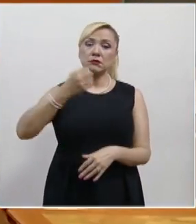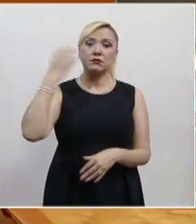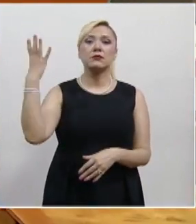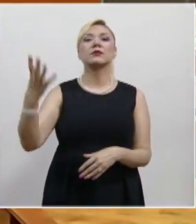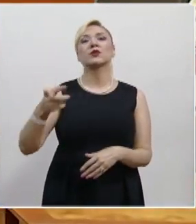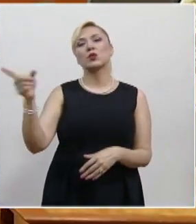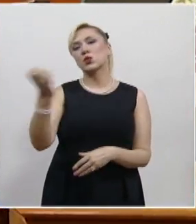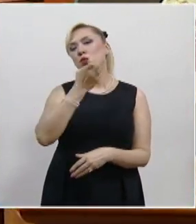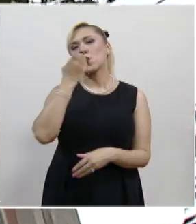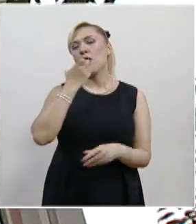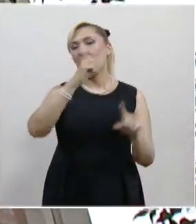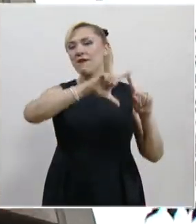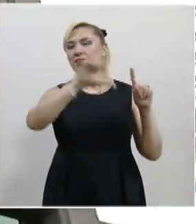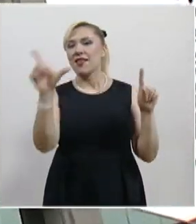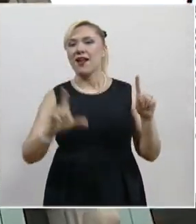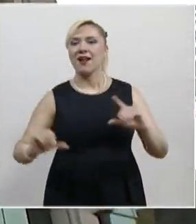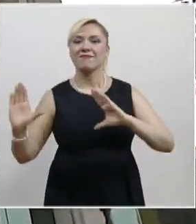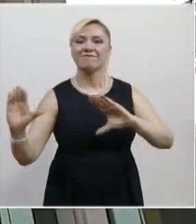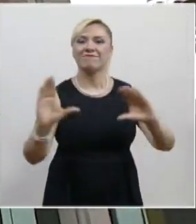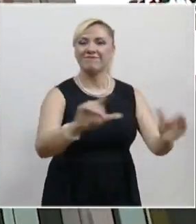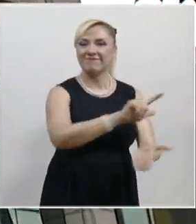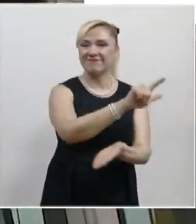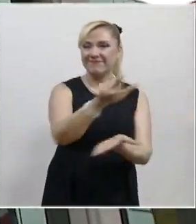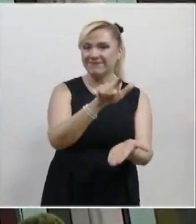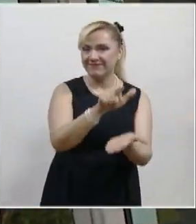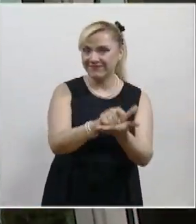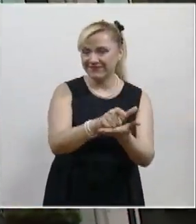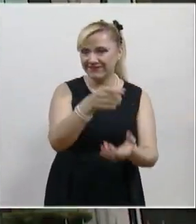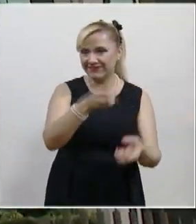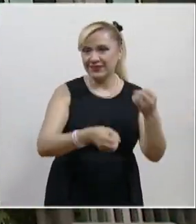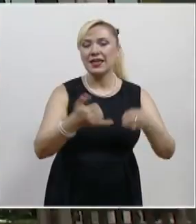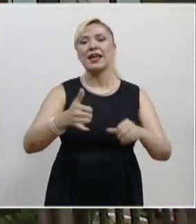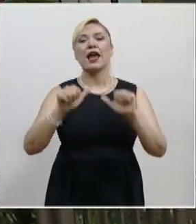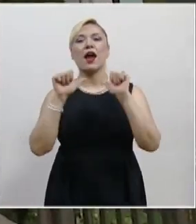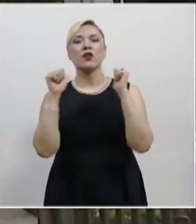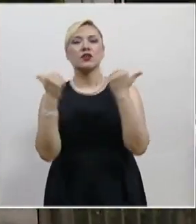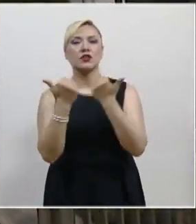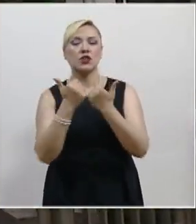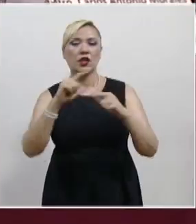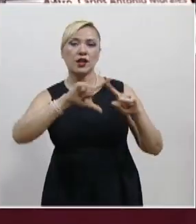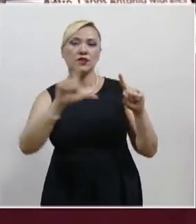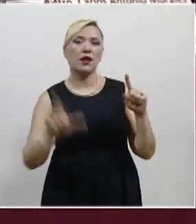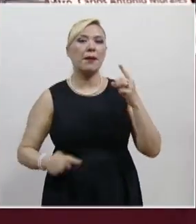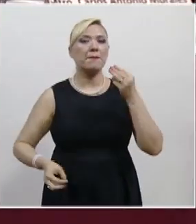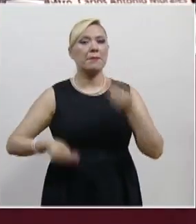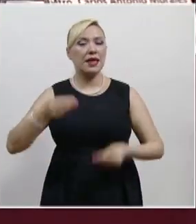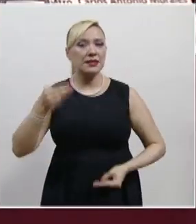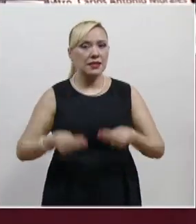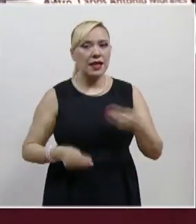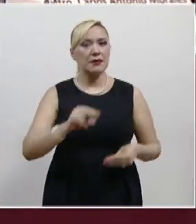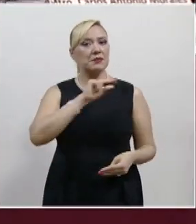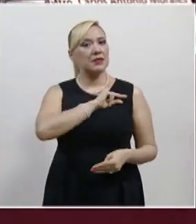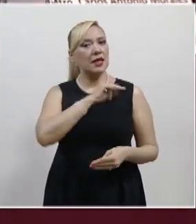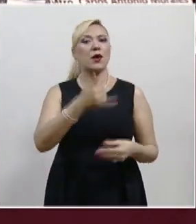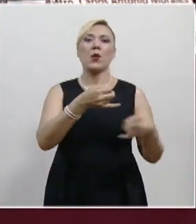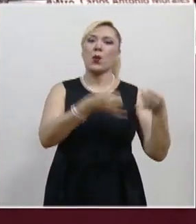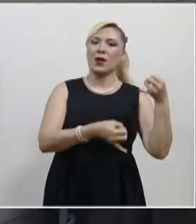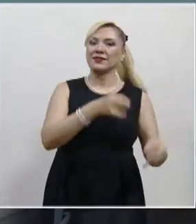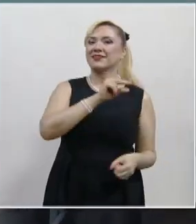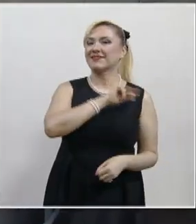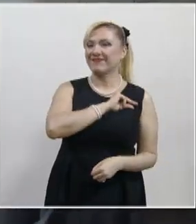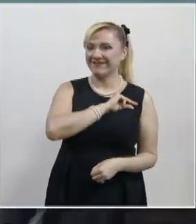organizada por la Escuela Federal de Formación Judicial y la Asociación Nacional de Magistrados de Circuito y Jueces de Distrito.